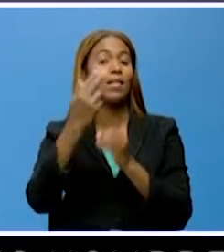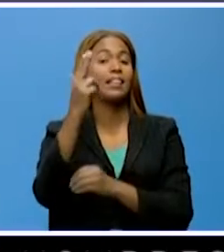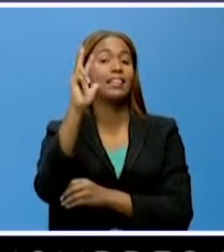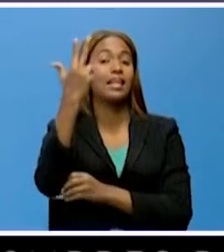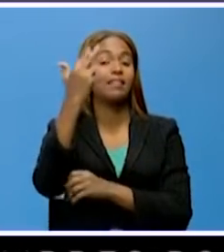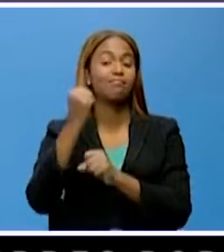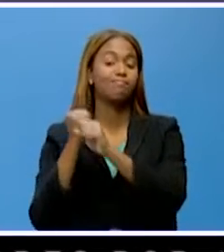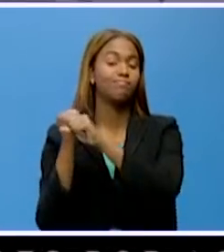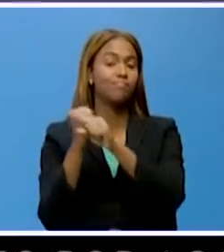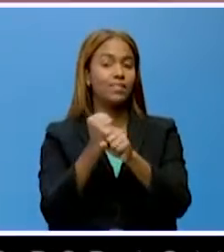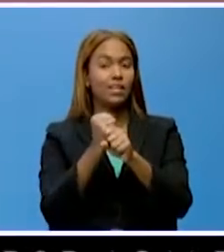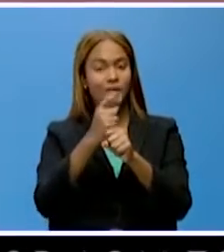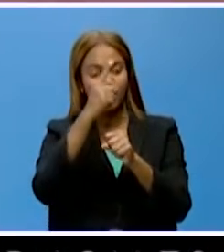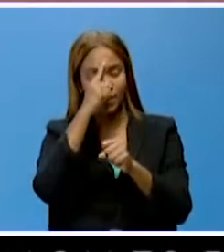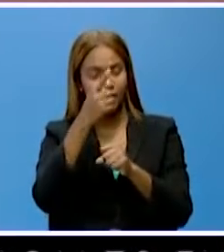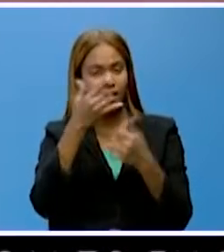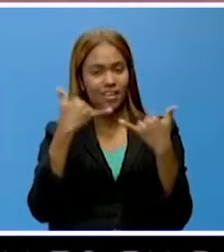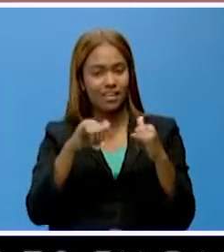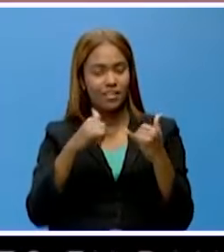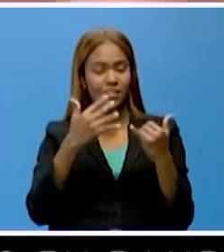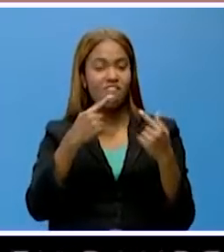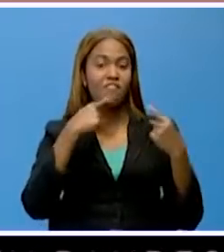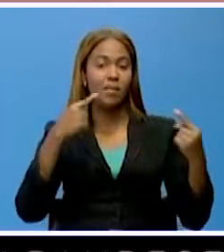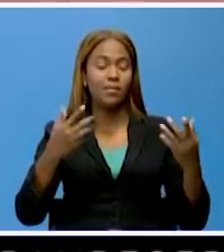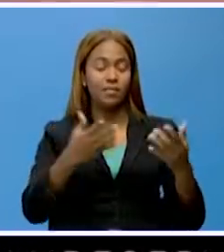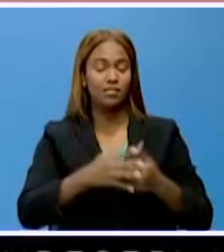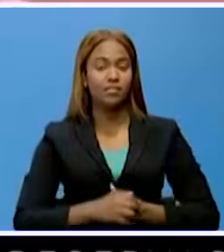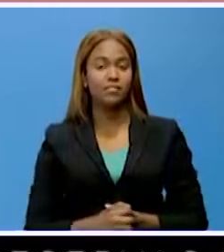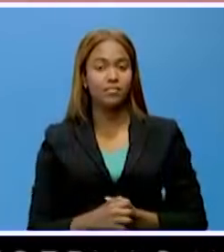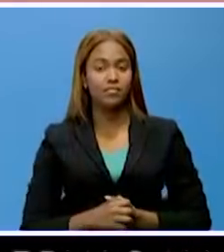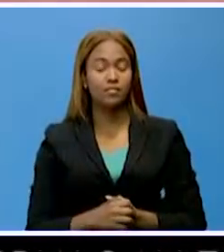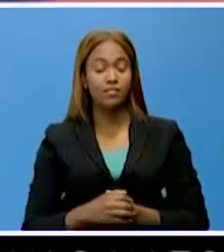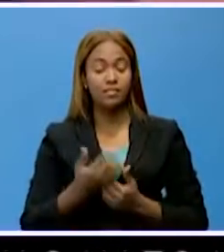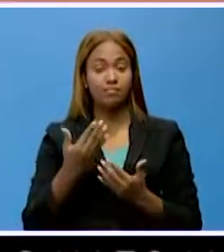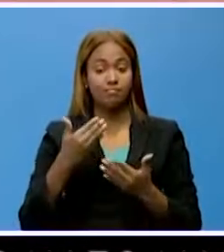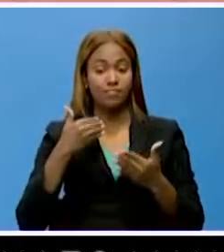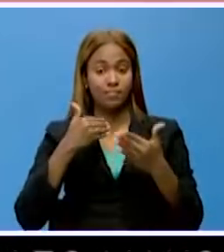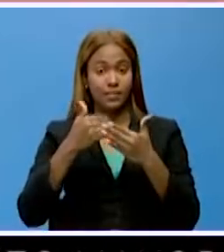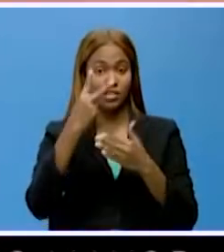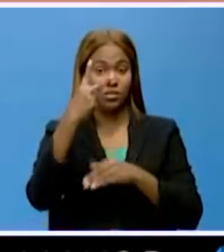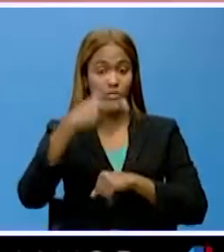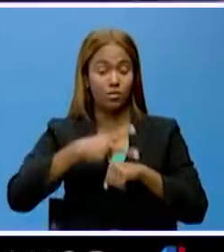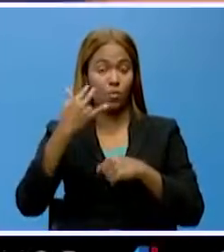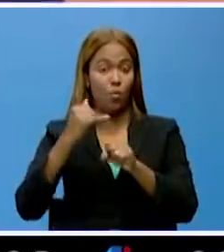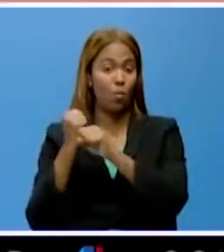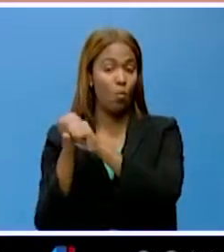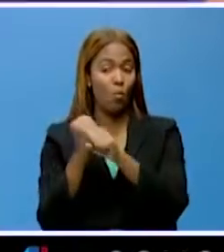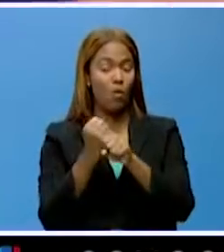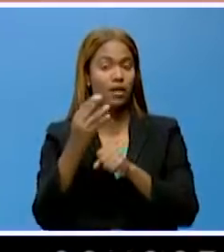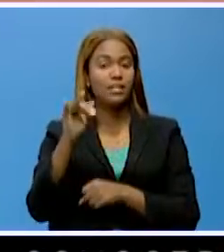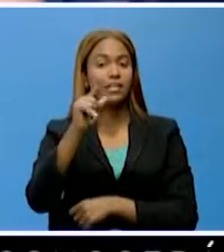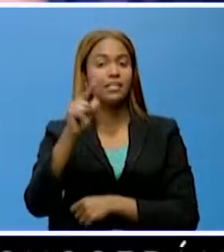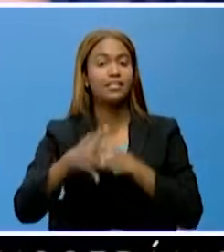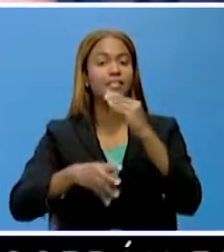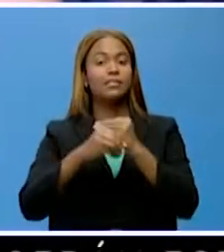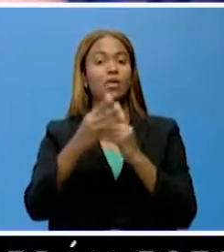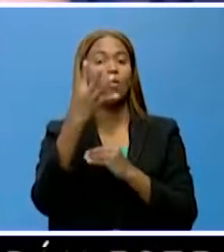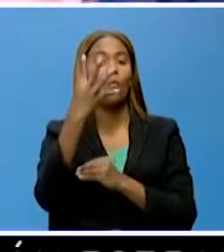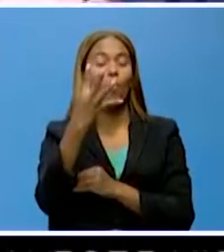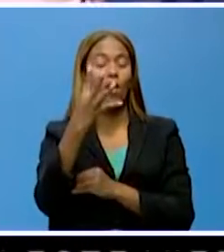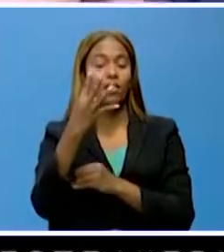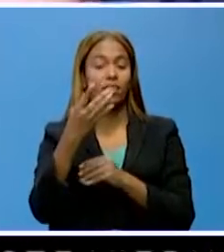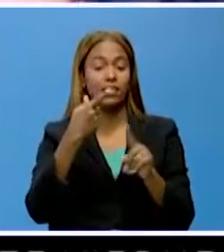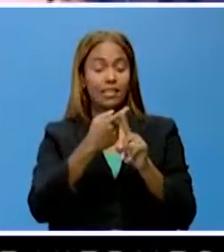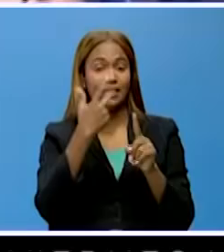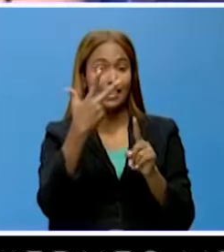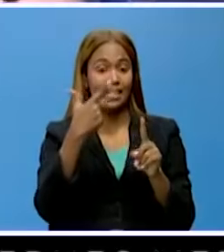jonrón en los spring training de las Grandes Ligas. En apenas 10 turnos al bate, Sánchez suma 4 hits y 3 de